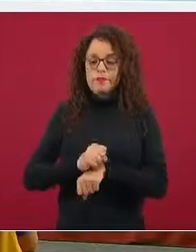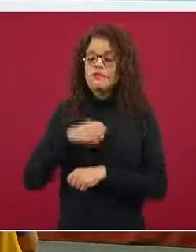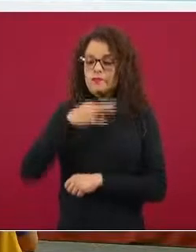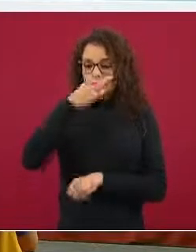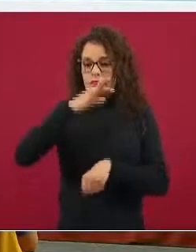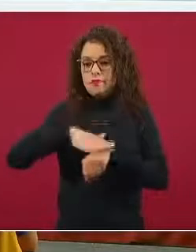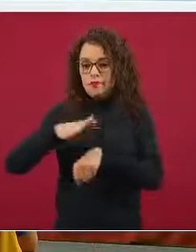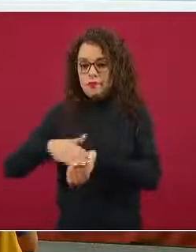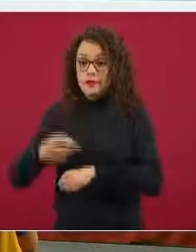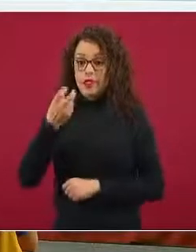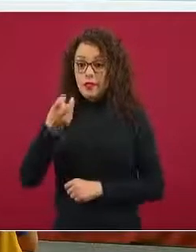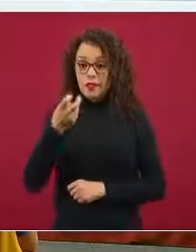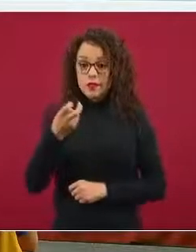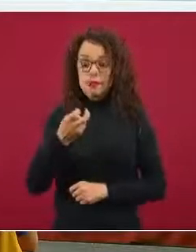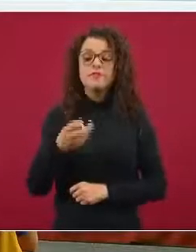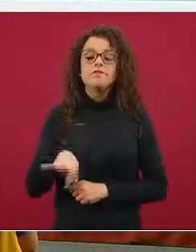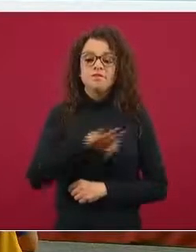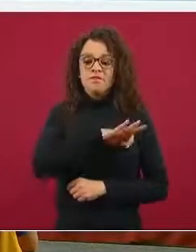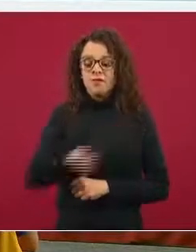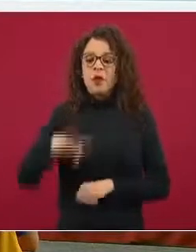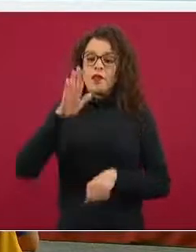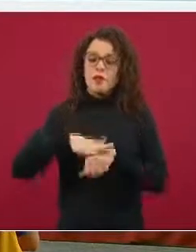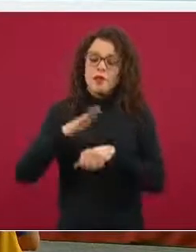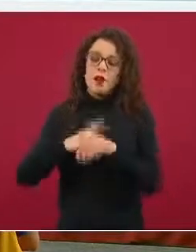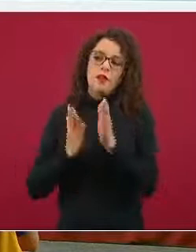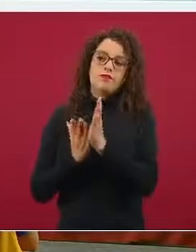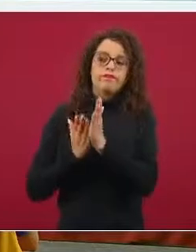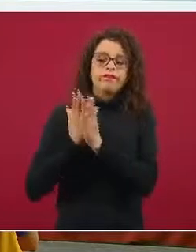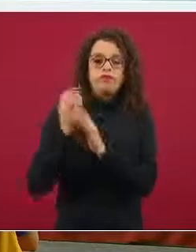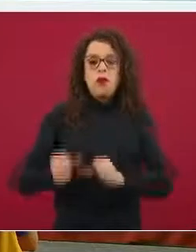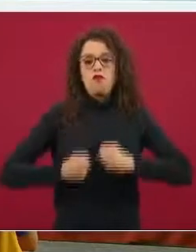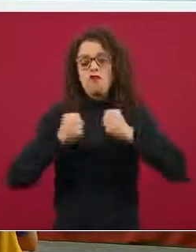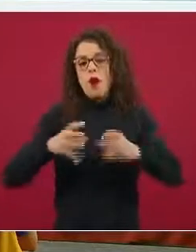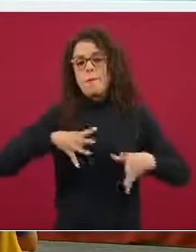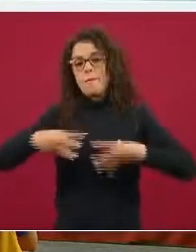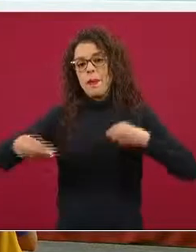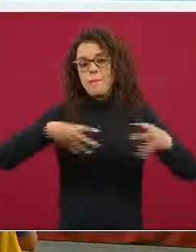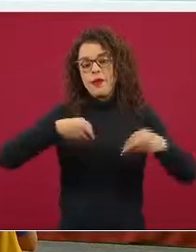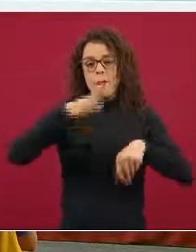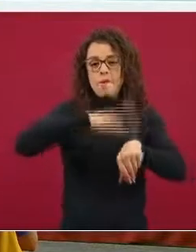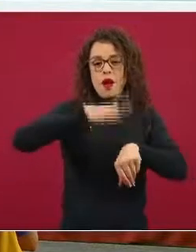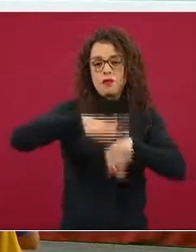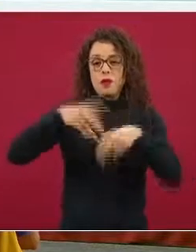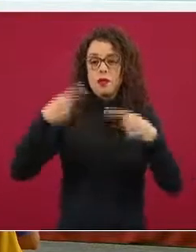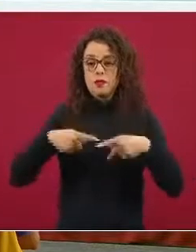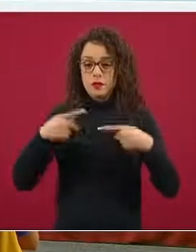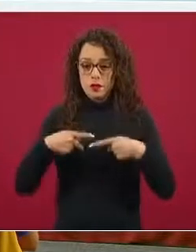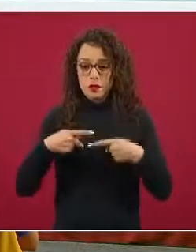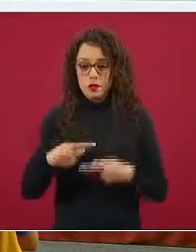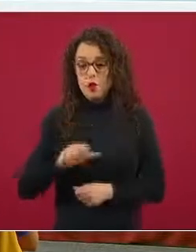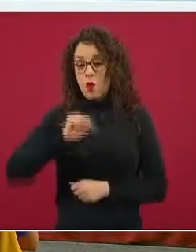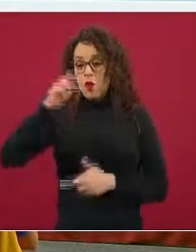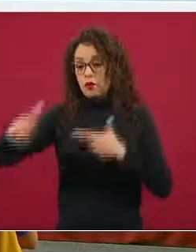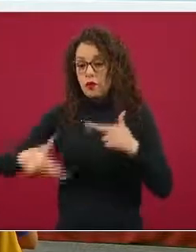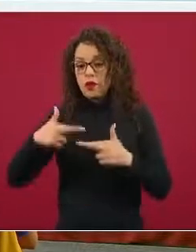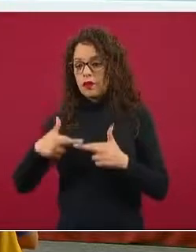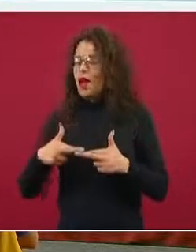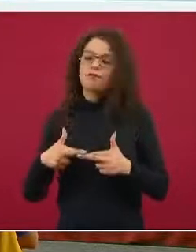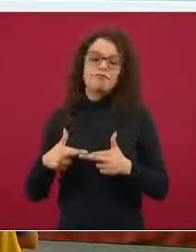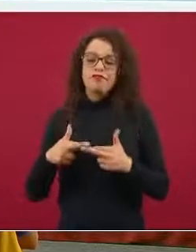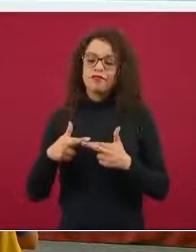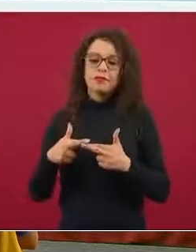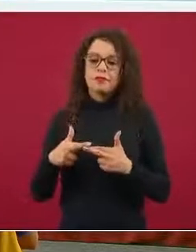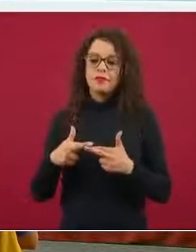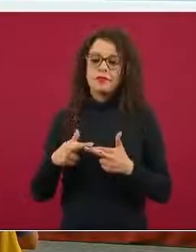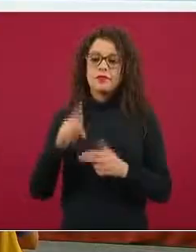puede favorecer el incremento en la transmisión y por lo tanto en la cantidad de casos, y no hacia otras regiones donde esto más bien